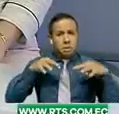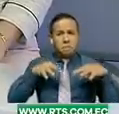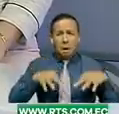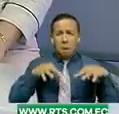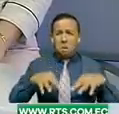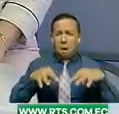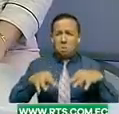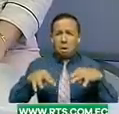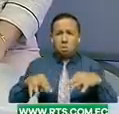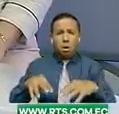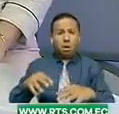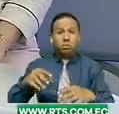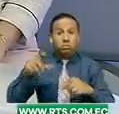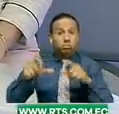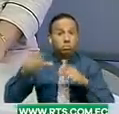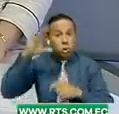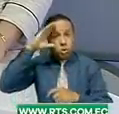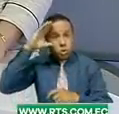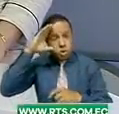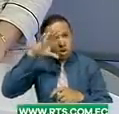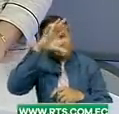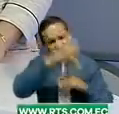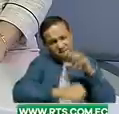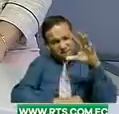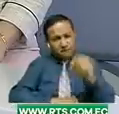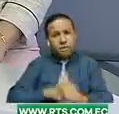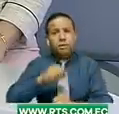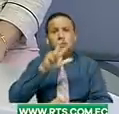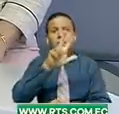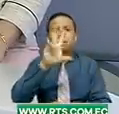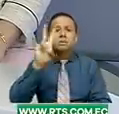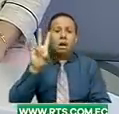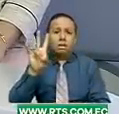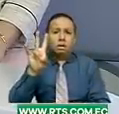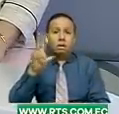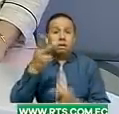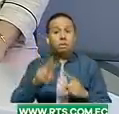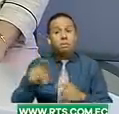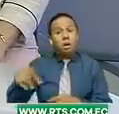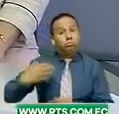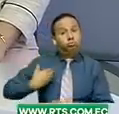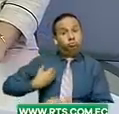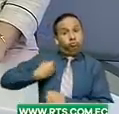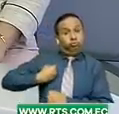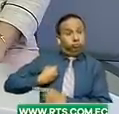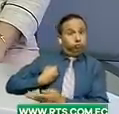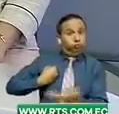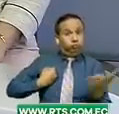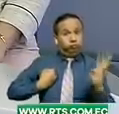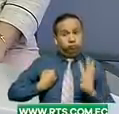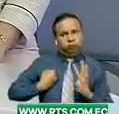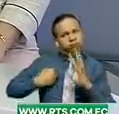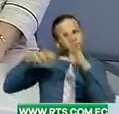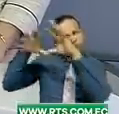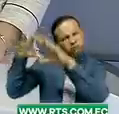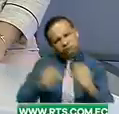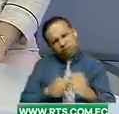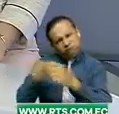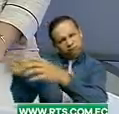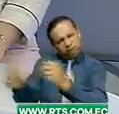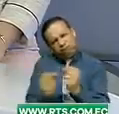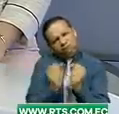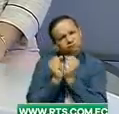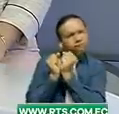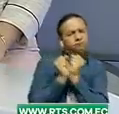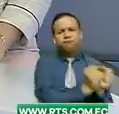37 personas detenidas, militares retenidos y policías heridos. Desde el gobierno se indica que están abiertas las puertas del diálogo con